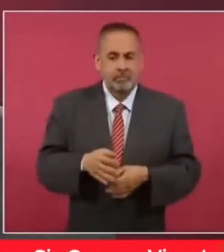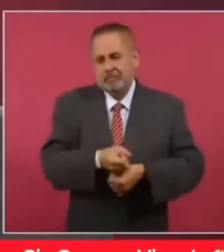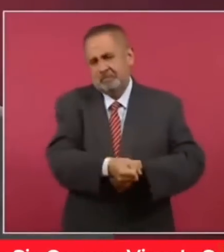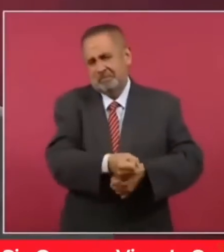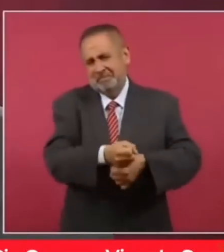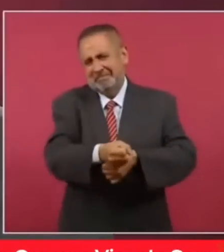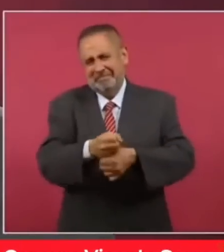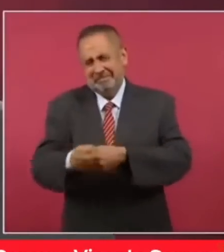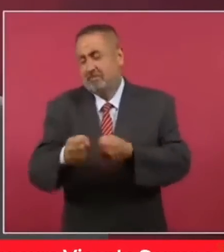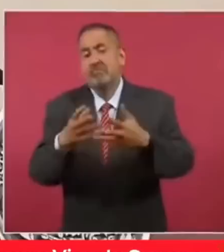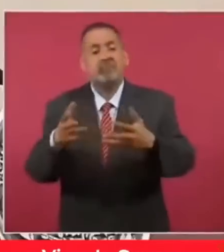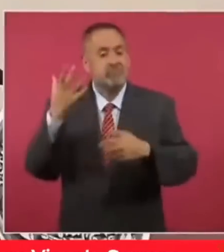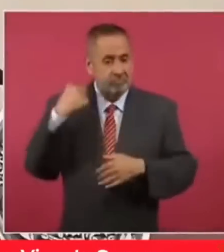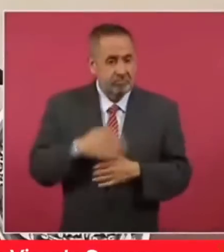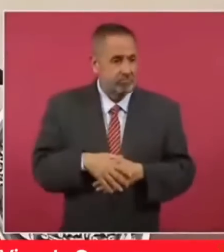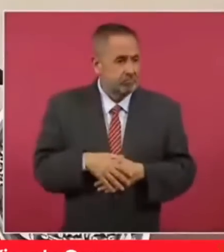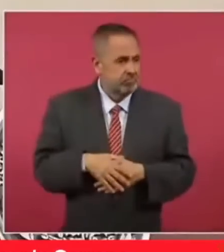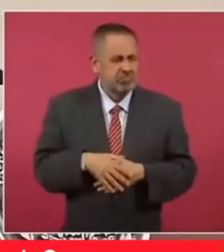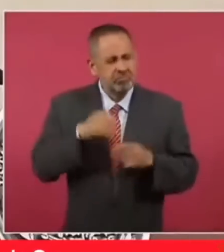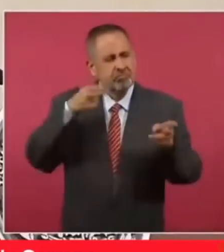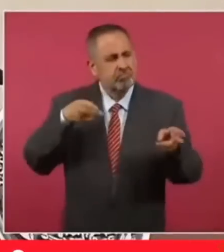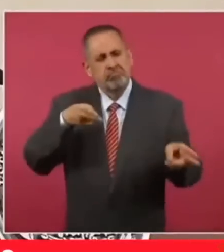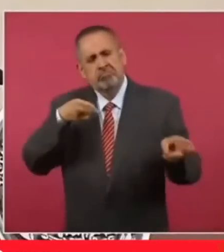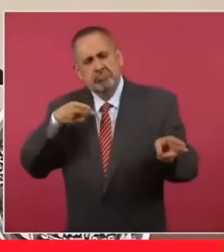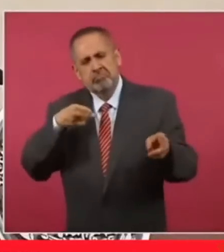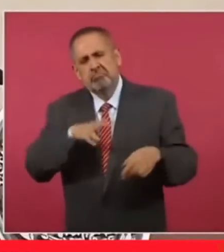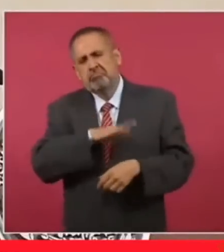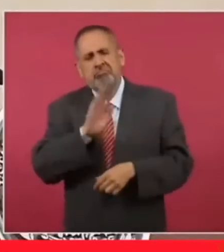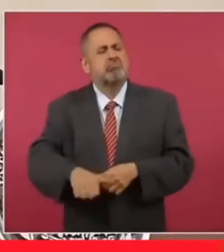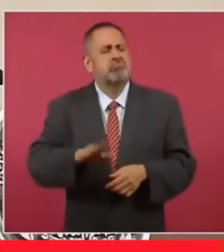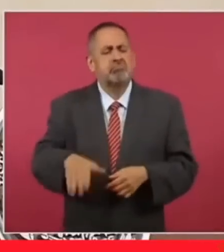torturas y fusilamientos.